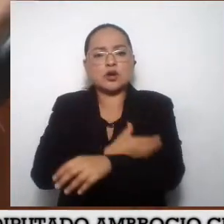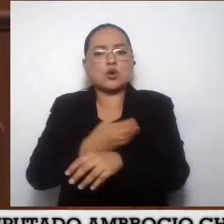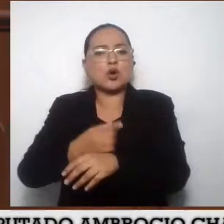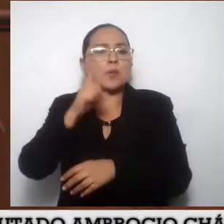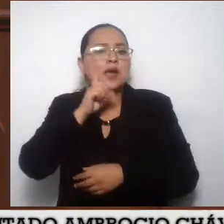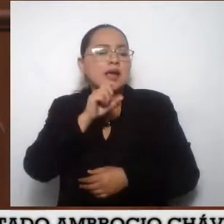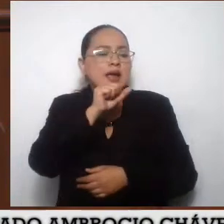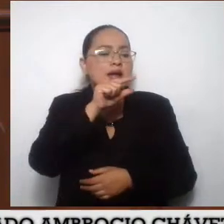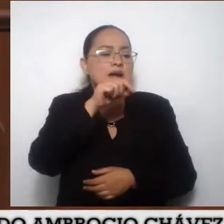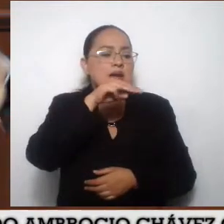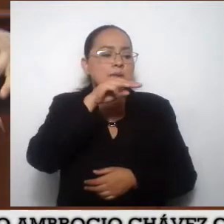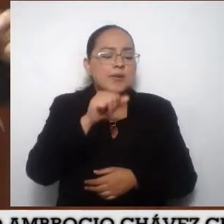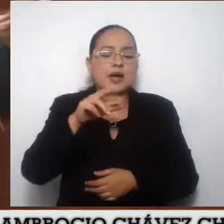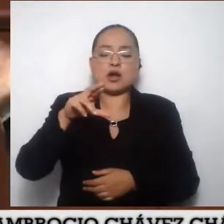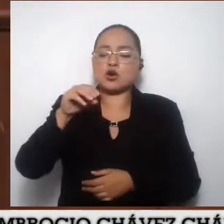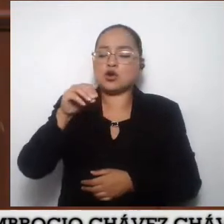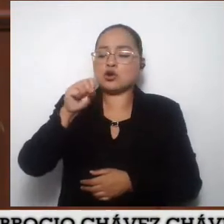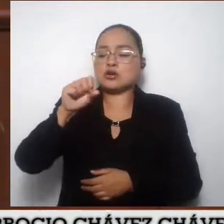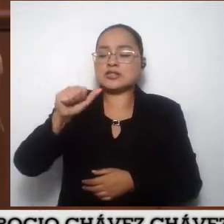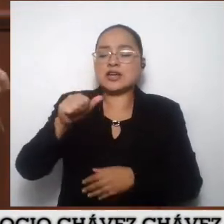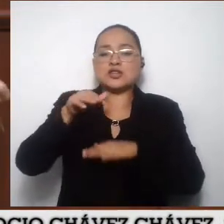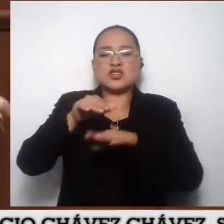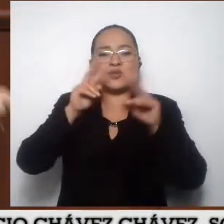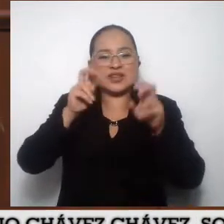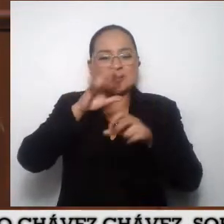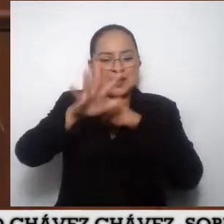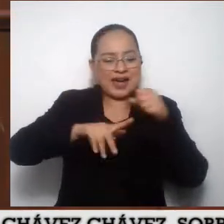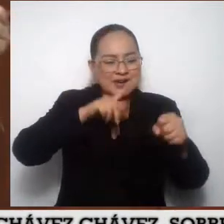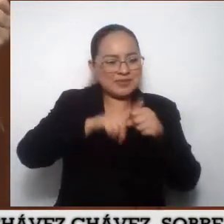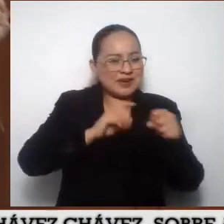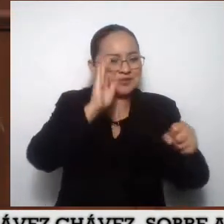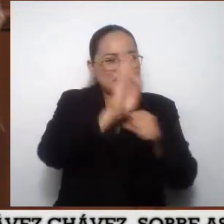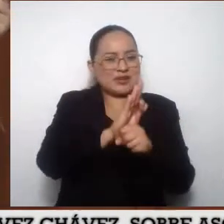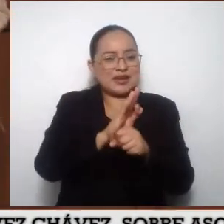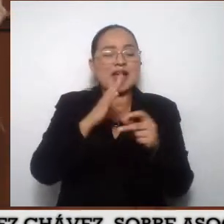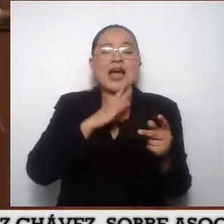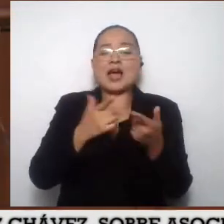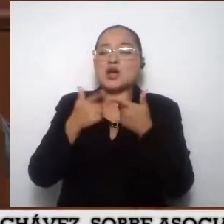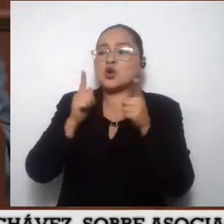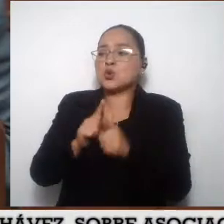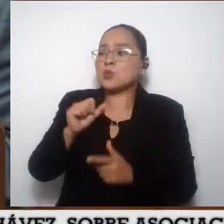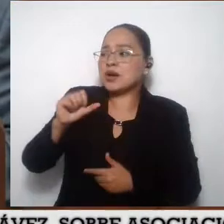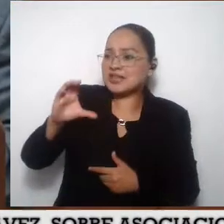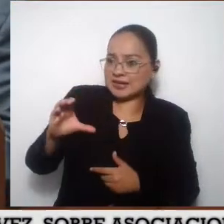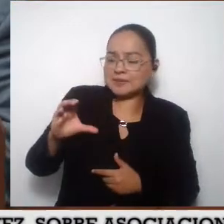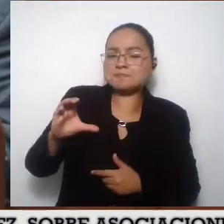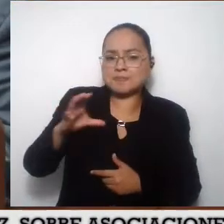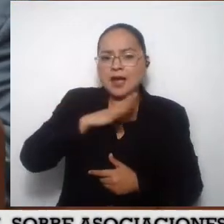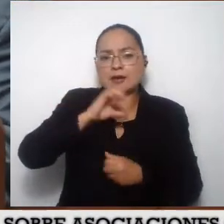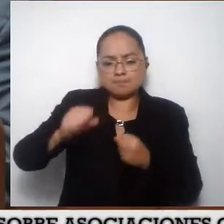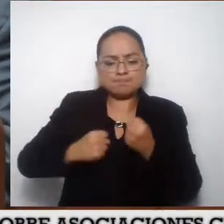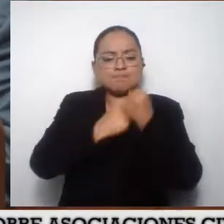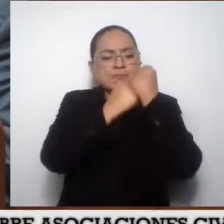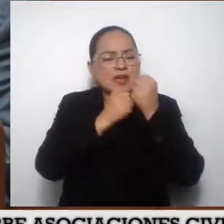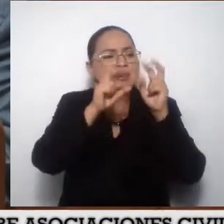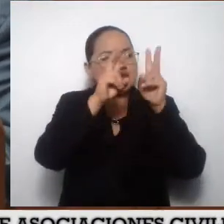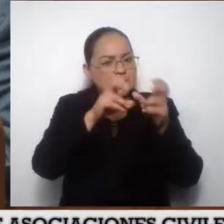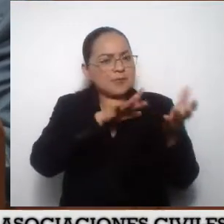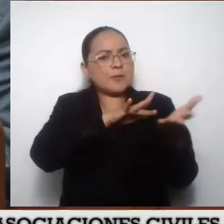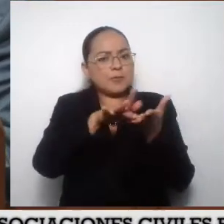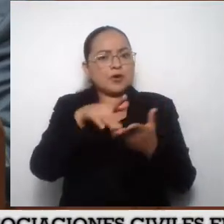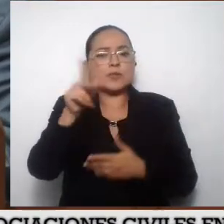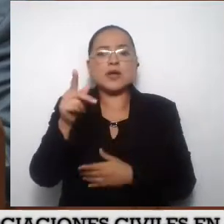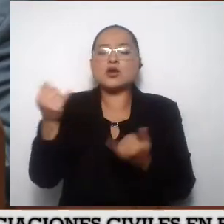los animalitos. Hay un grupo de asociaciones civiles que están respaldando esto, este movimiento. Pero también con la diputada